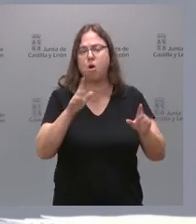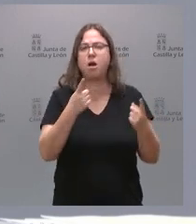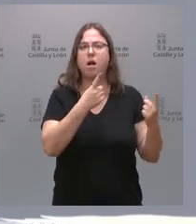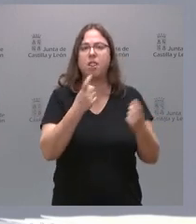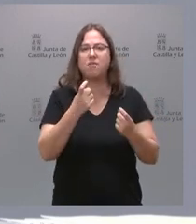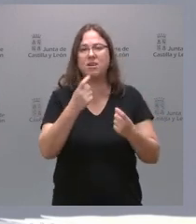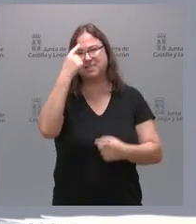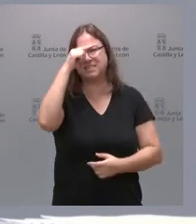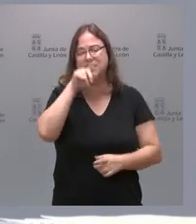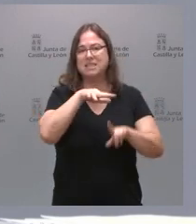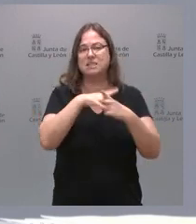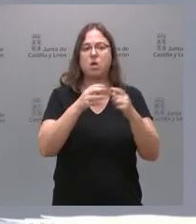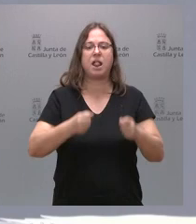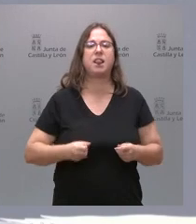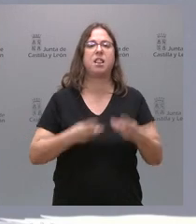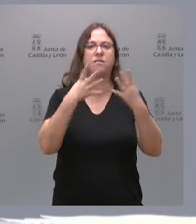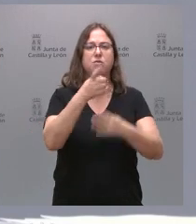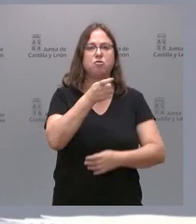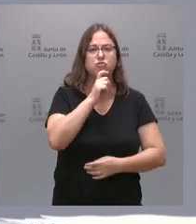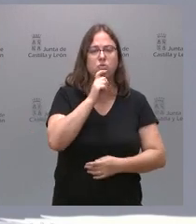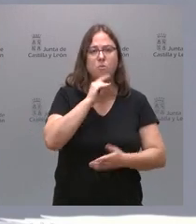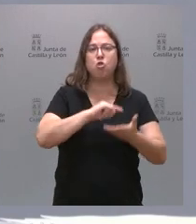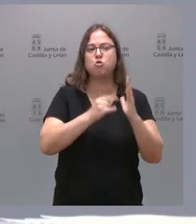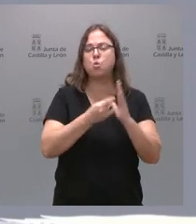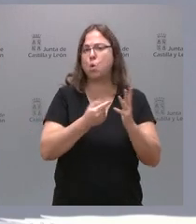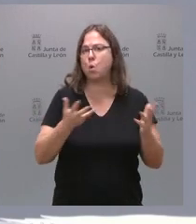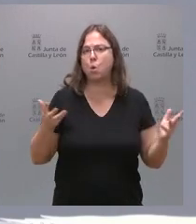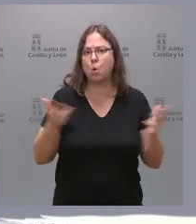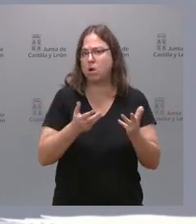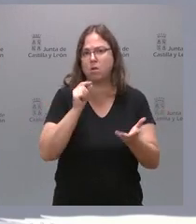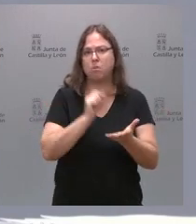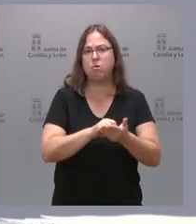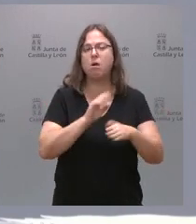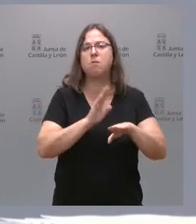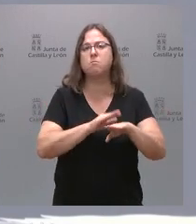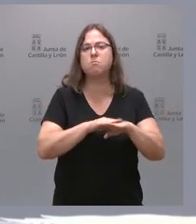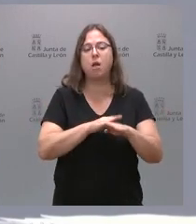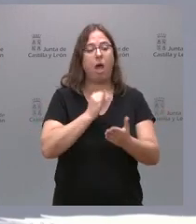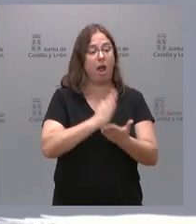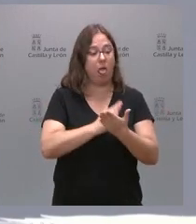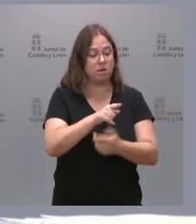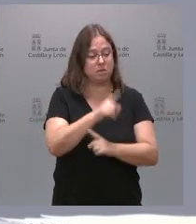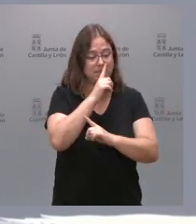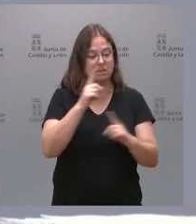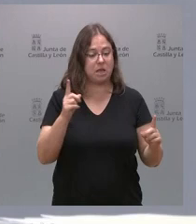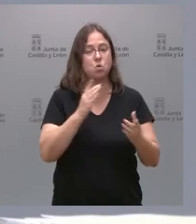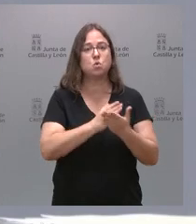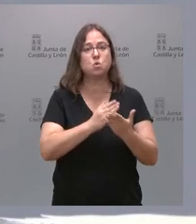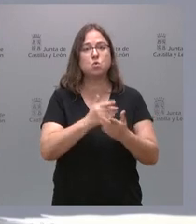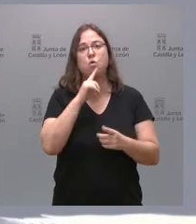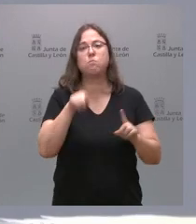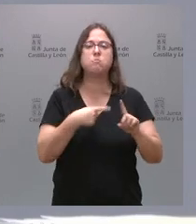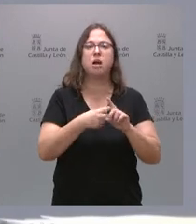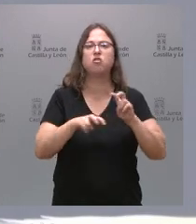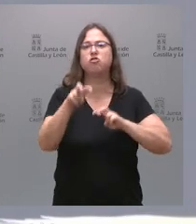el estado del edificio habrá que buscar una solución urgente e inmediata para dar clase Durante este curso académico y habrá que buscar